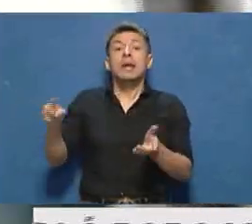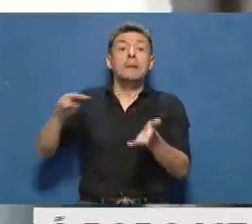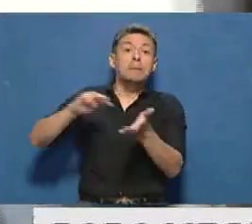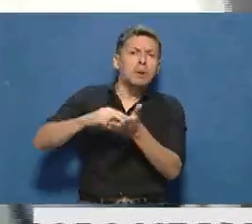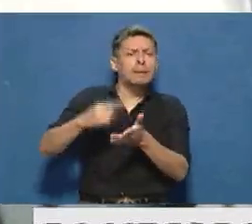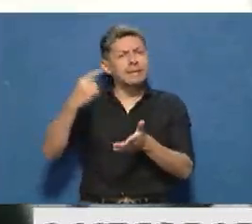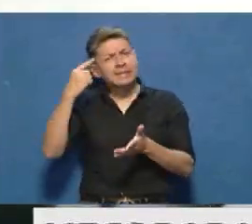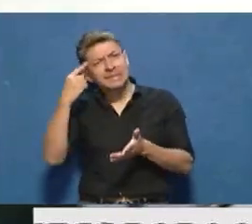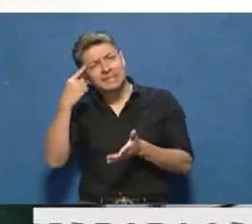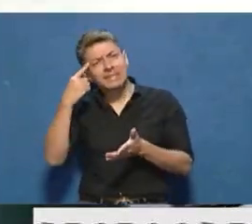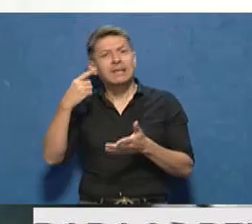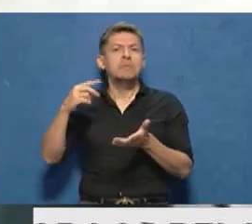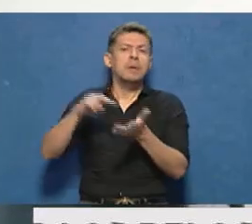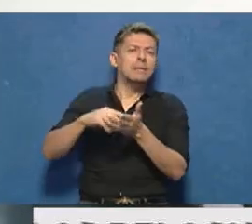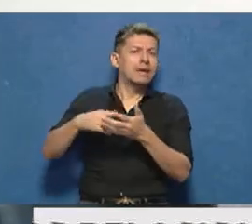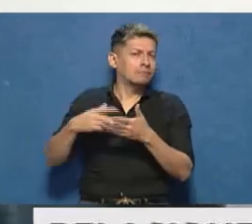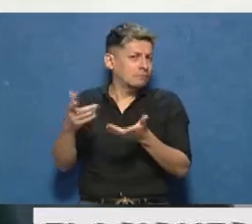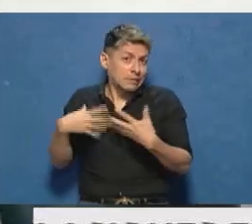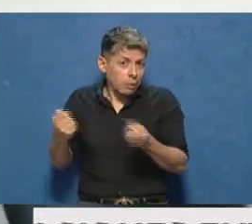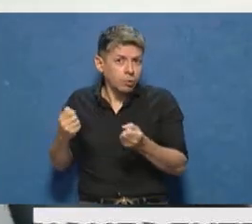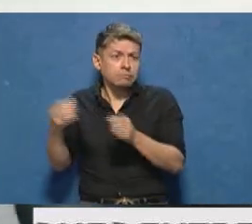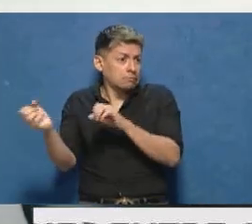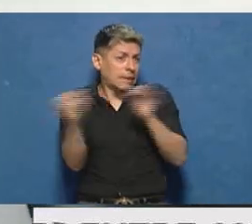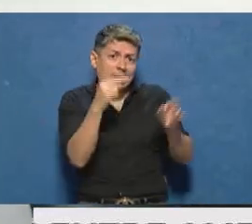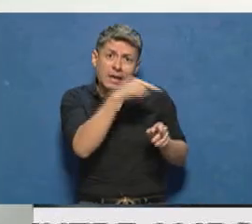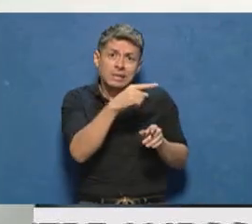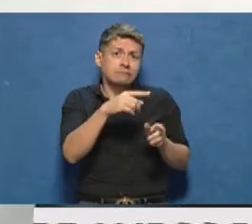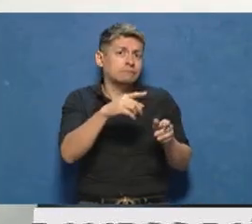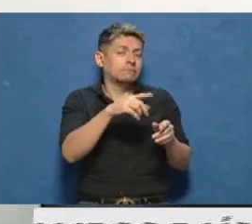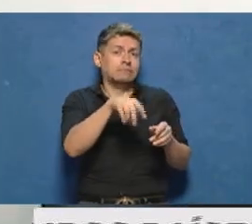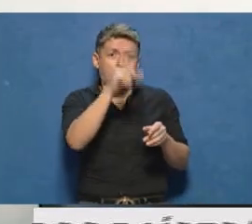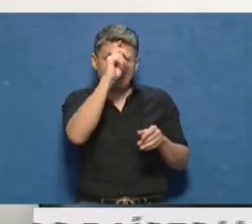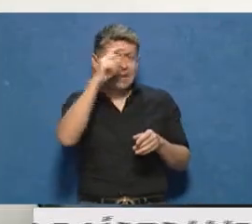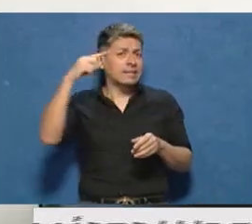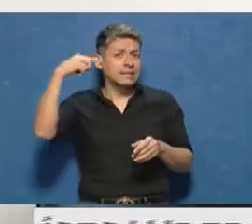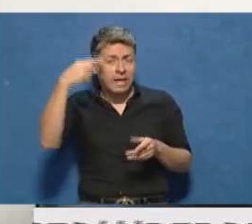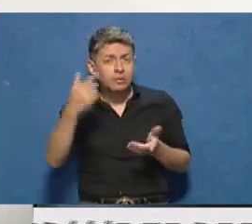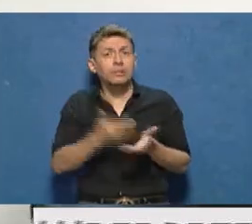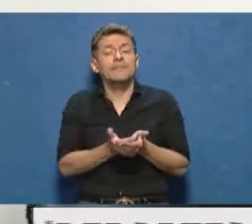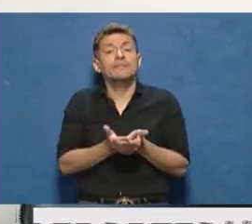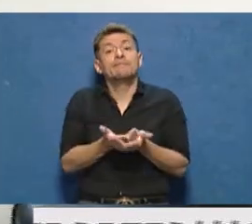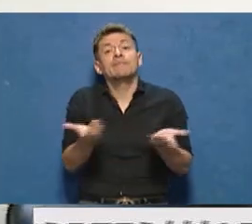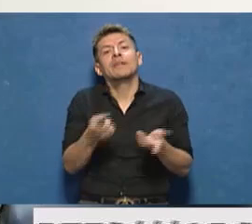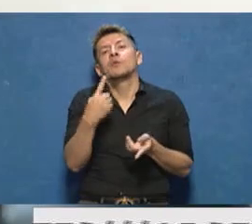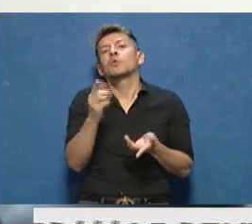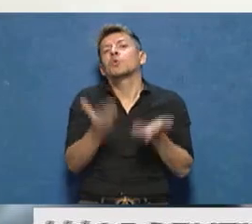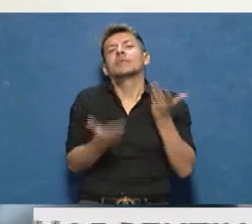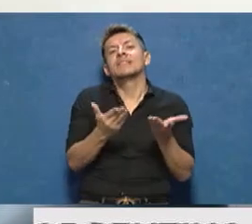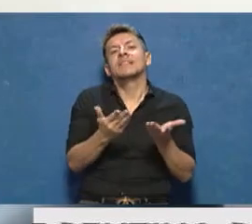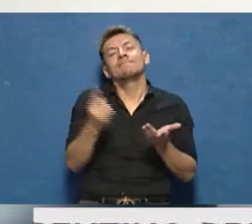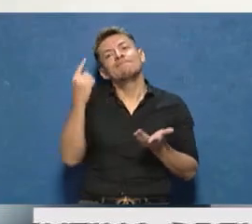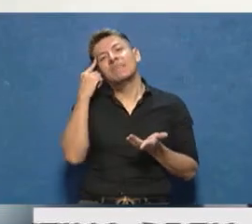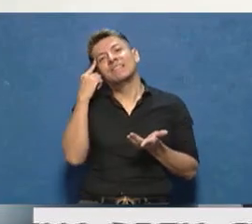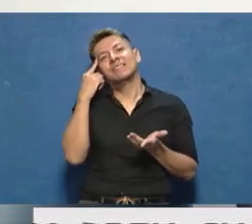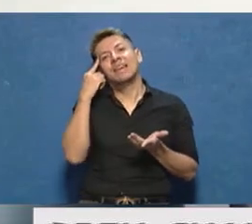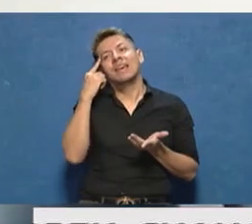tienen estos problemas de salud, lo cierto, o estos supuestos presuntos, porque la justicia por un lado entiende que no es un